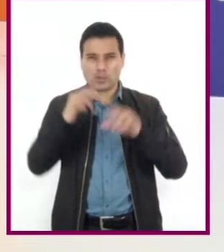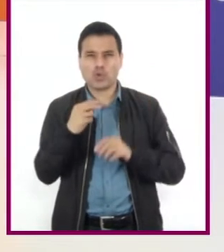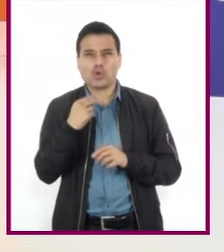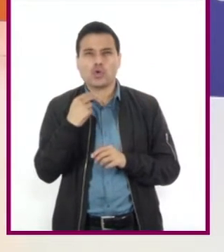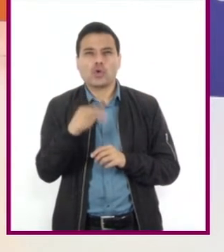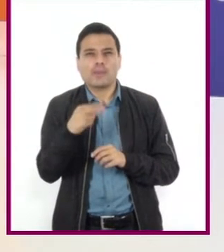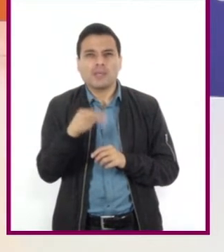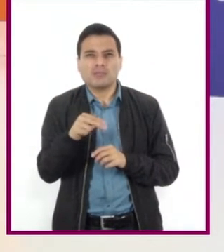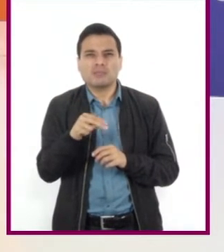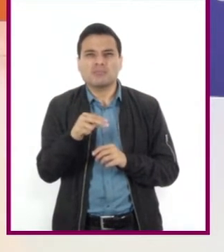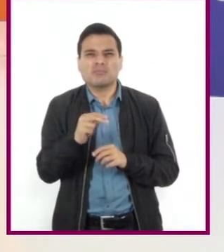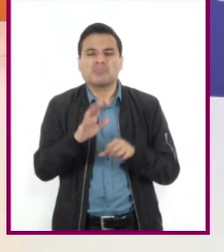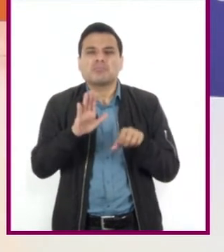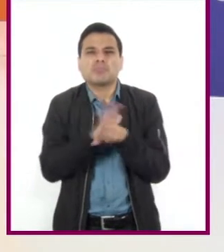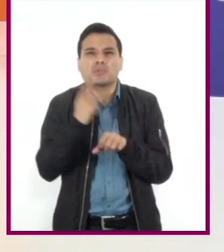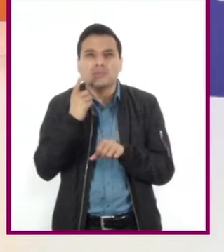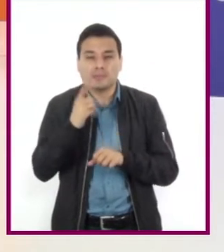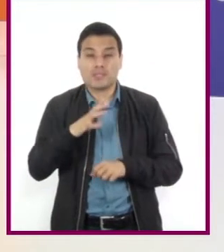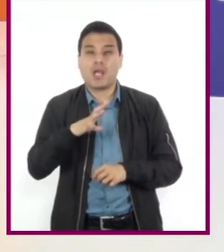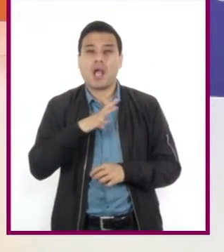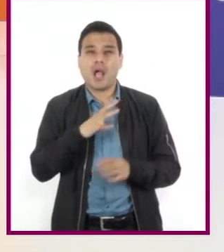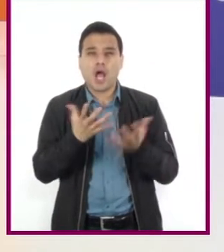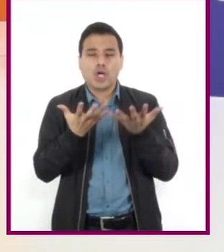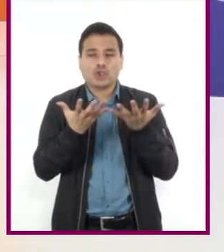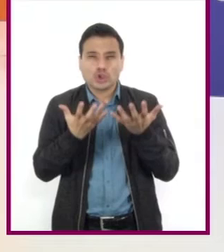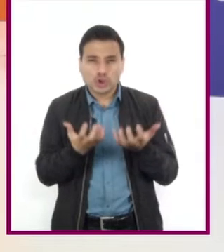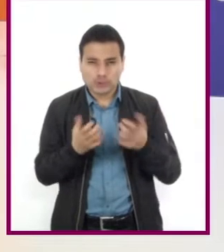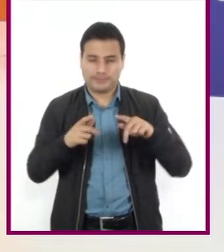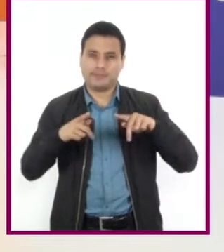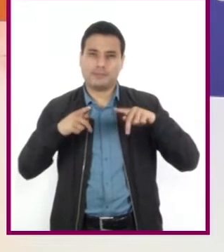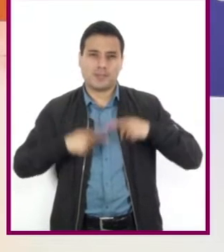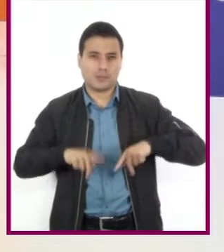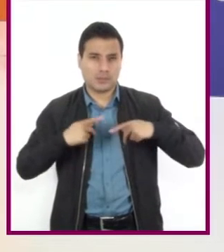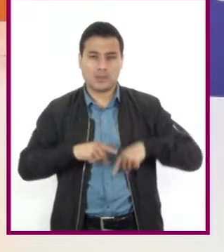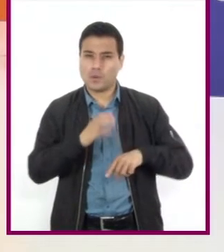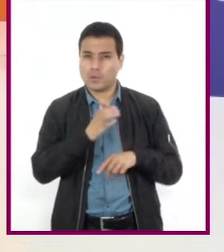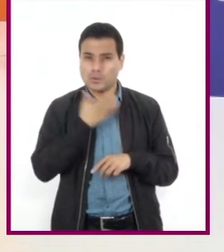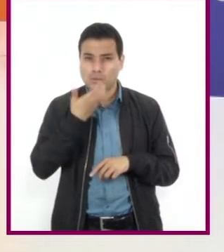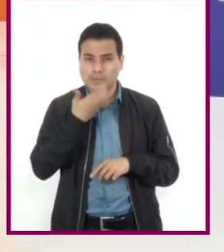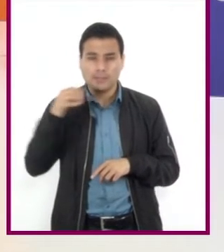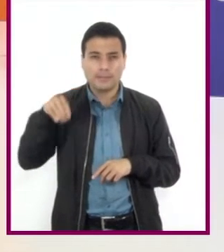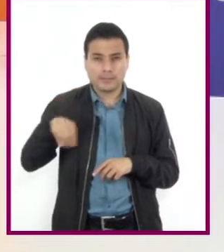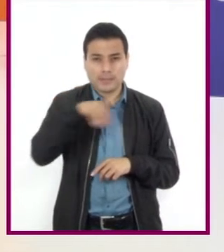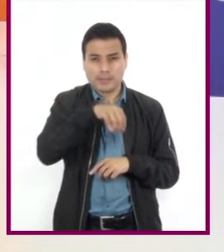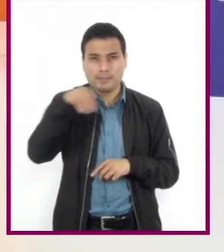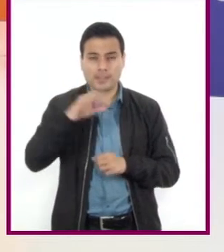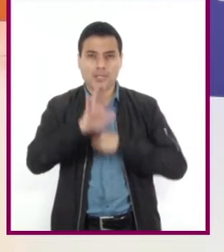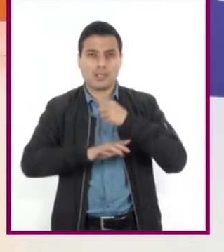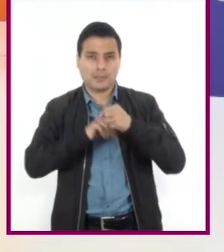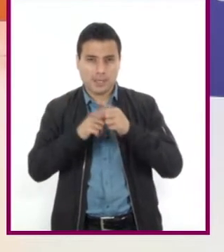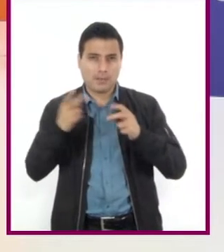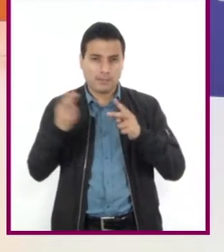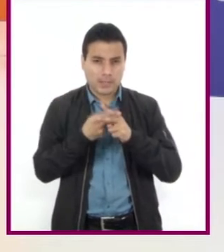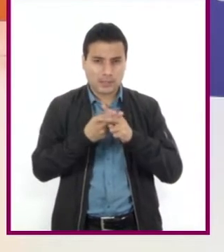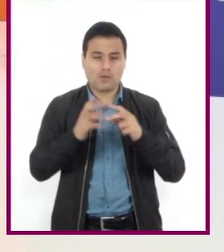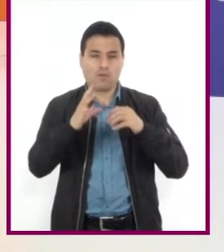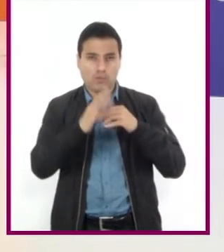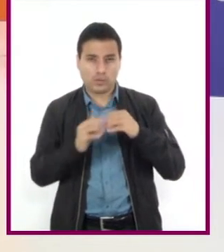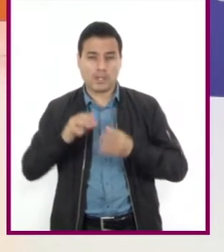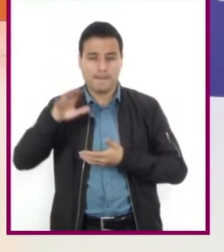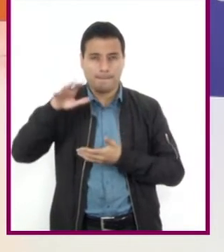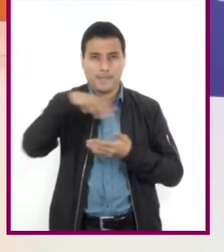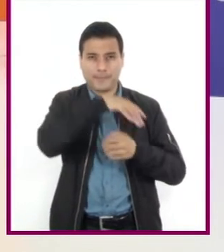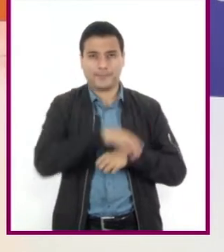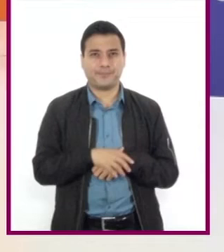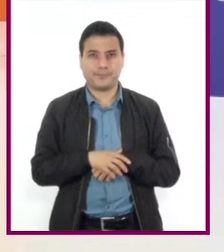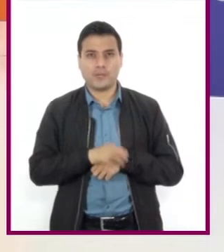región semiárida habitada por grupos nómadas que subsistían gracias a la caza y la recolección. Cuando hablamos de